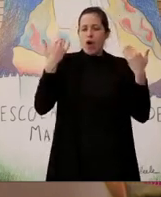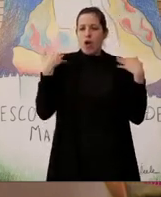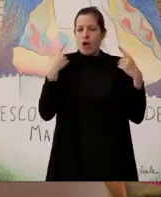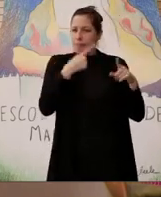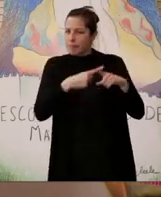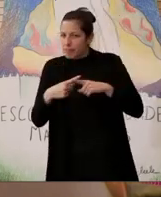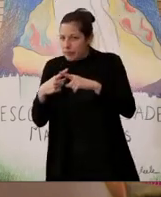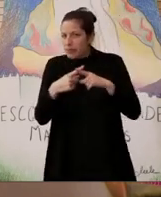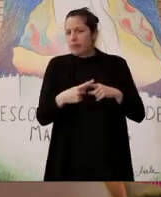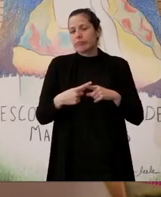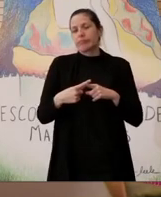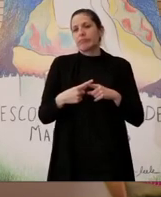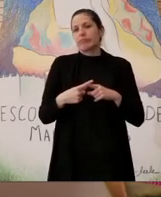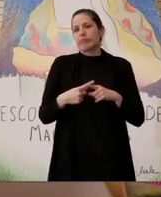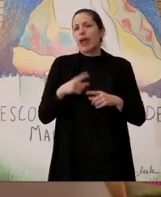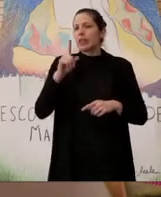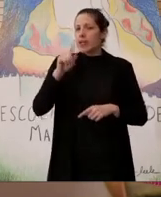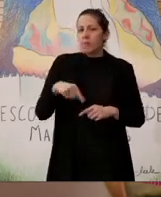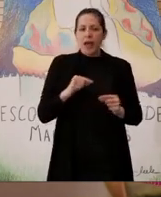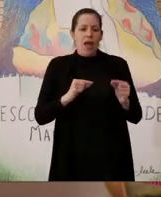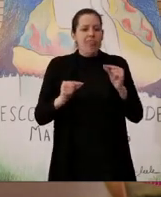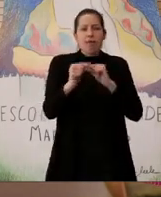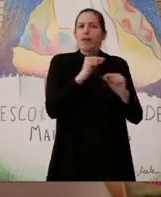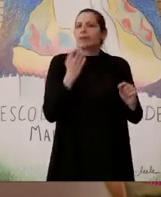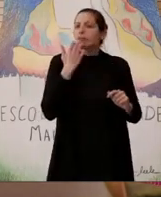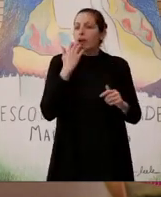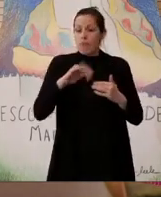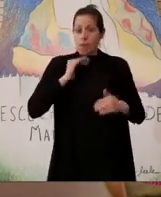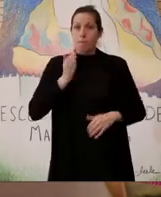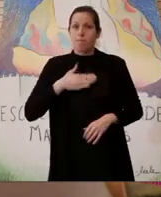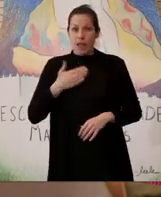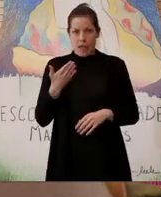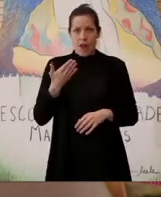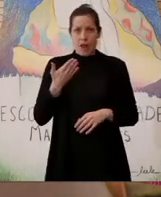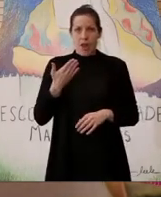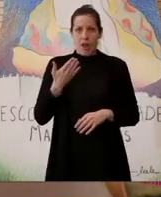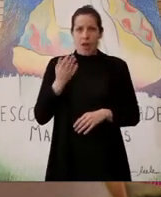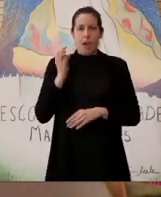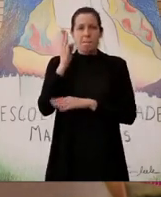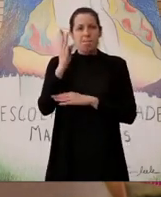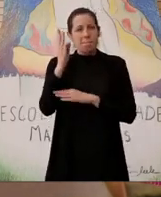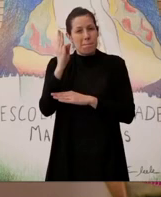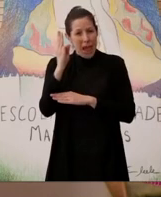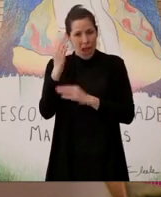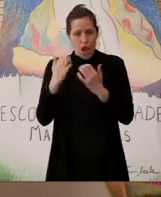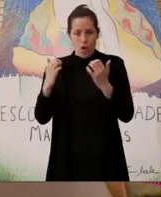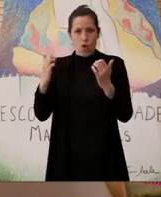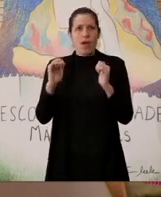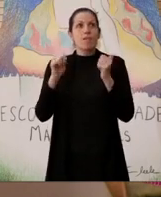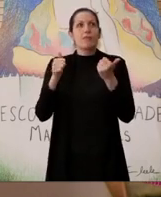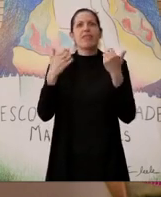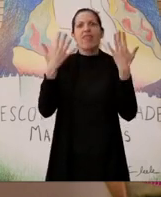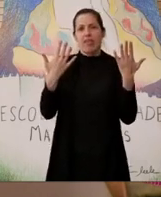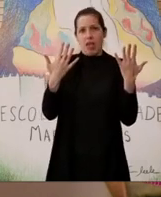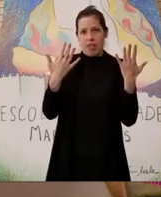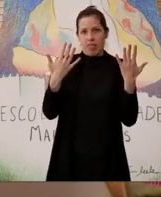también y dos debates mañana tenía un pleno local Encarna sabe esos plenos empiezan as de damaña y o